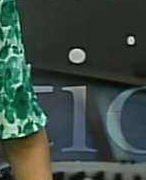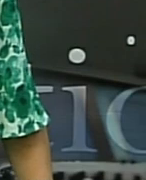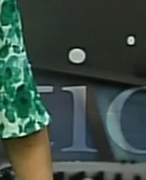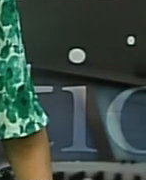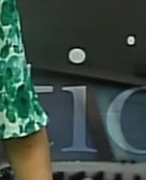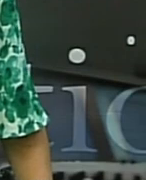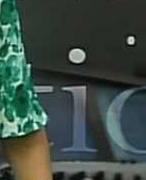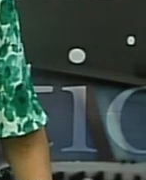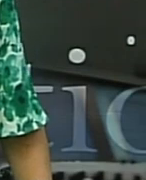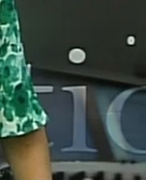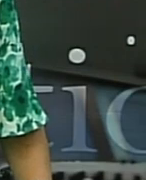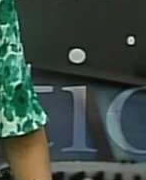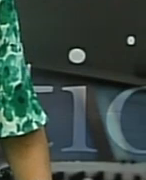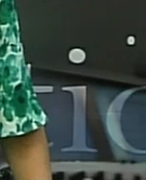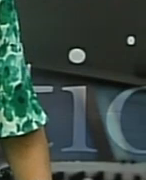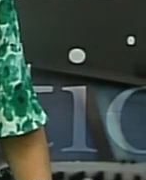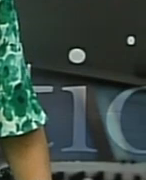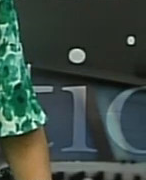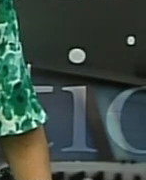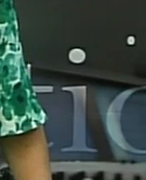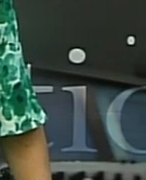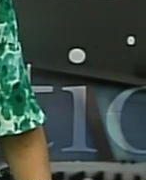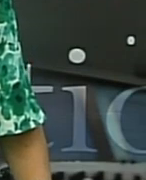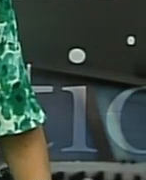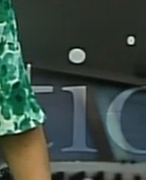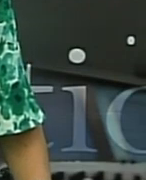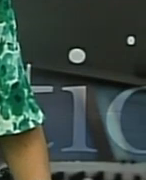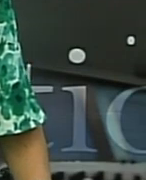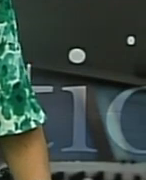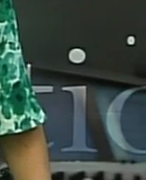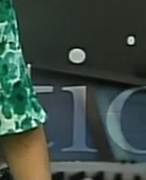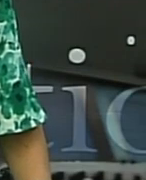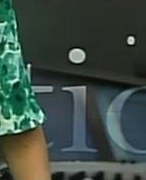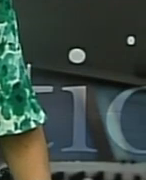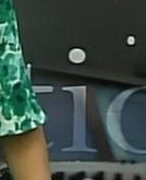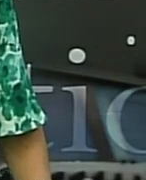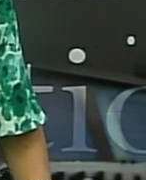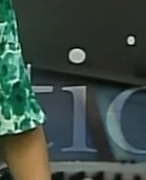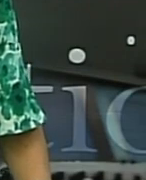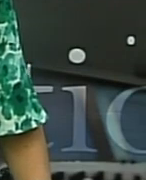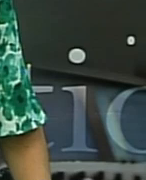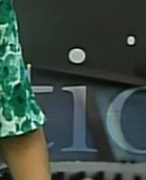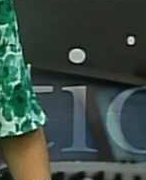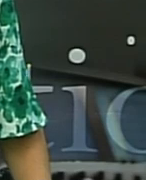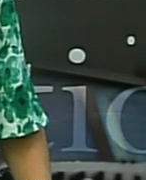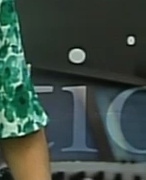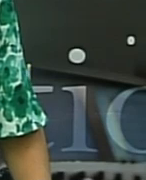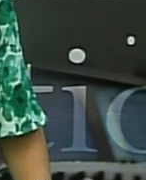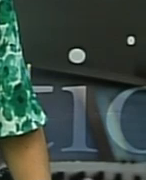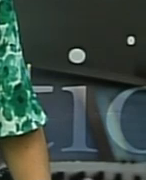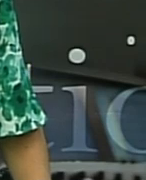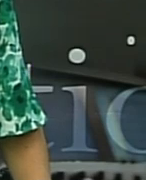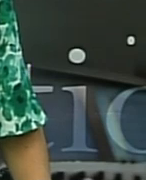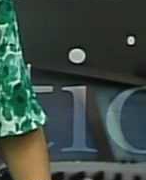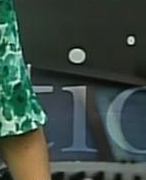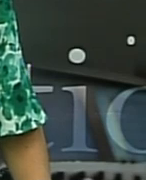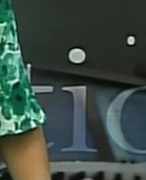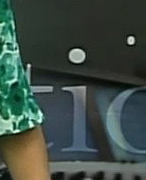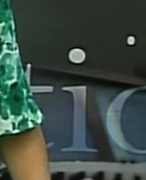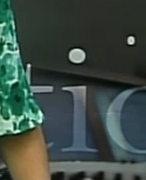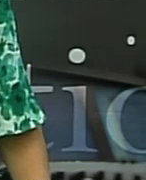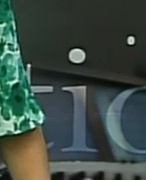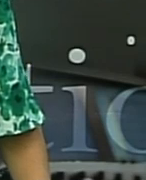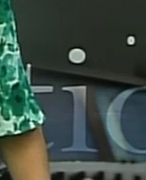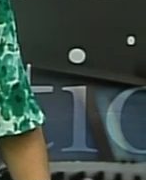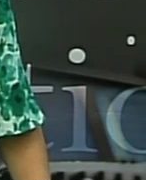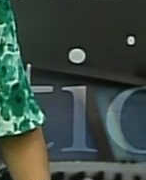esencial como la implicación que en el proyecto debe tener el Gobierno de España. Una garantía que a día de hoy el Gobierno de Cantabria solo ha